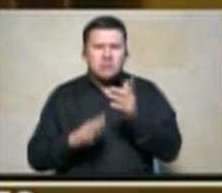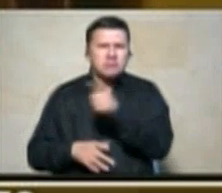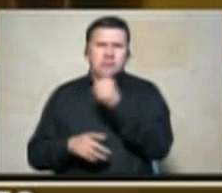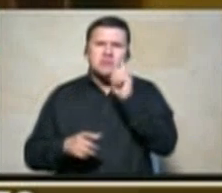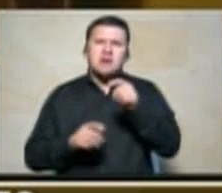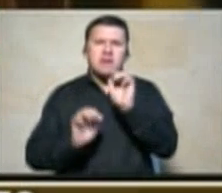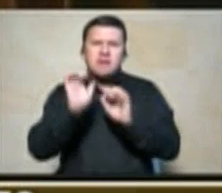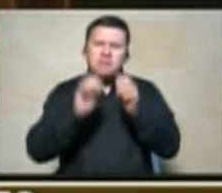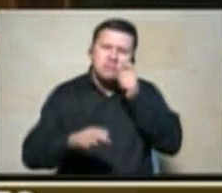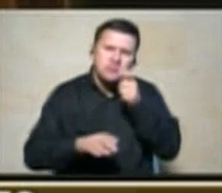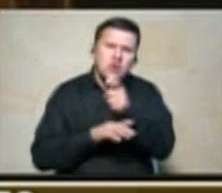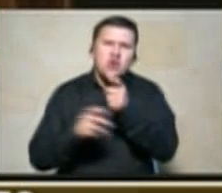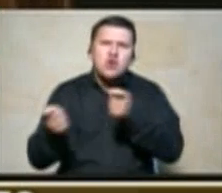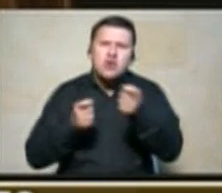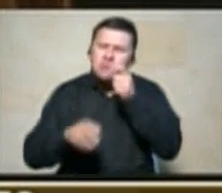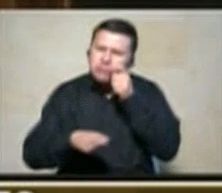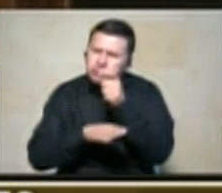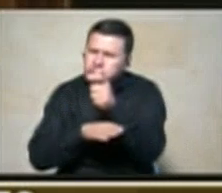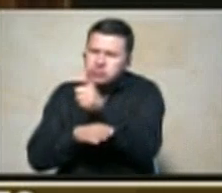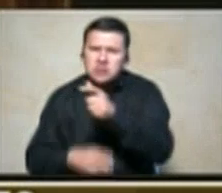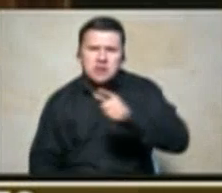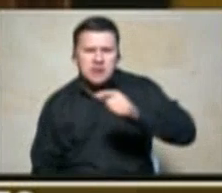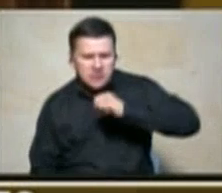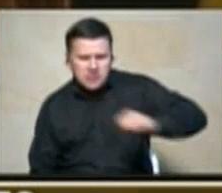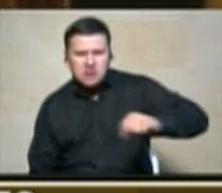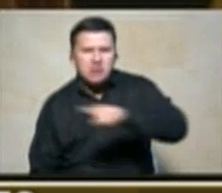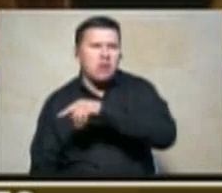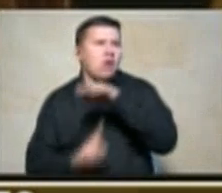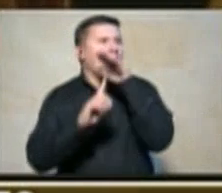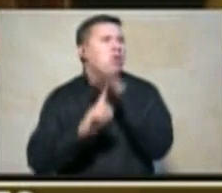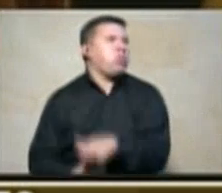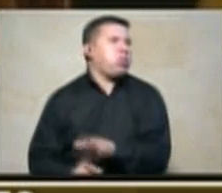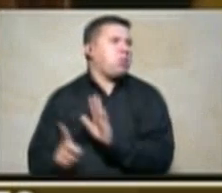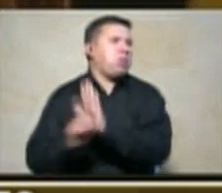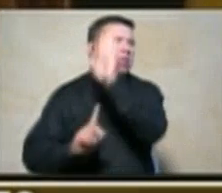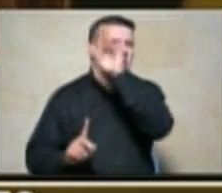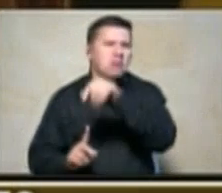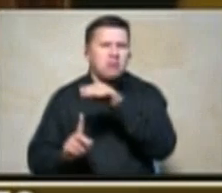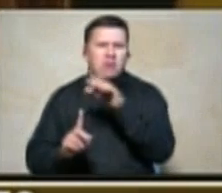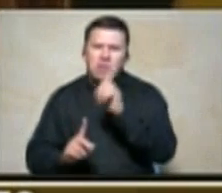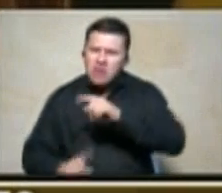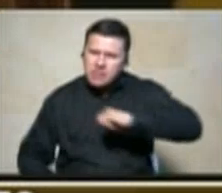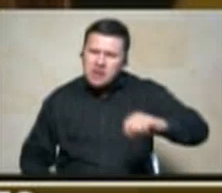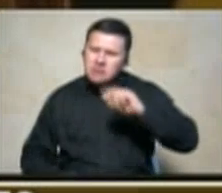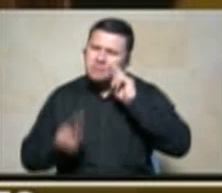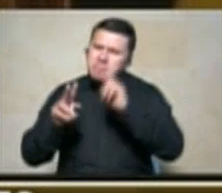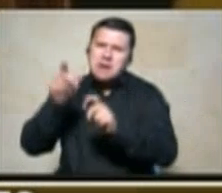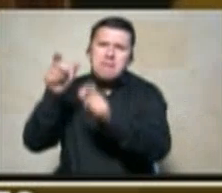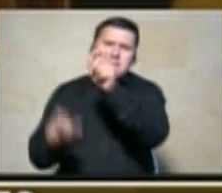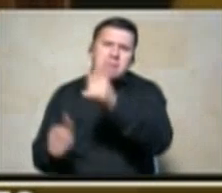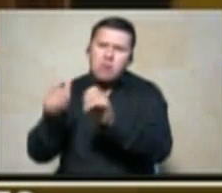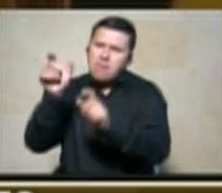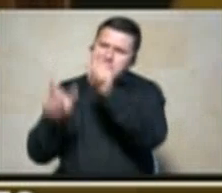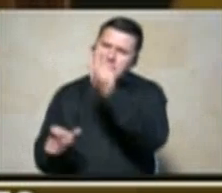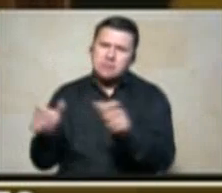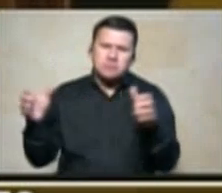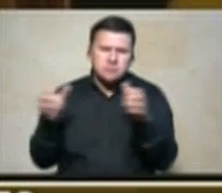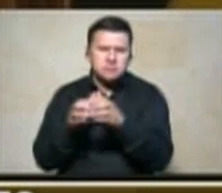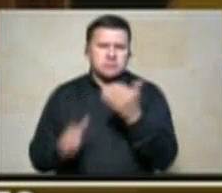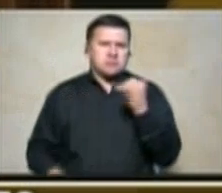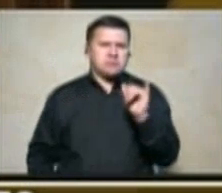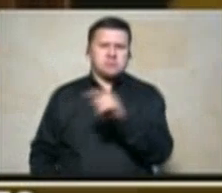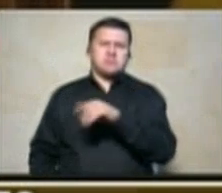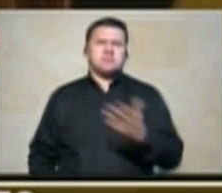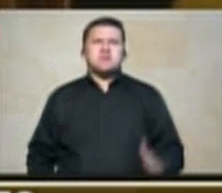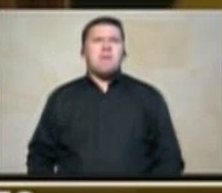vulnerando, derechos de aquellas personas que ya no tienen esa capacidad física ni